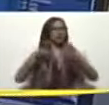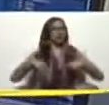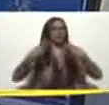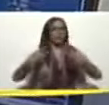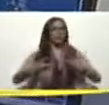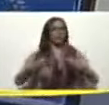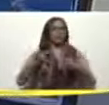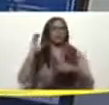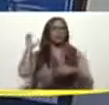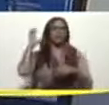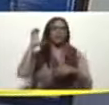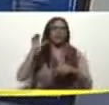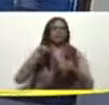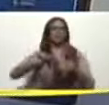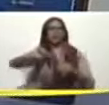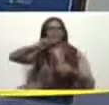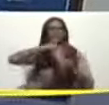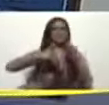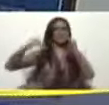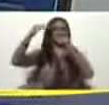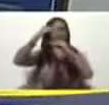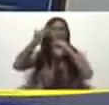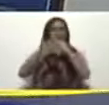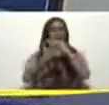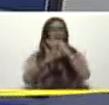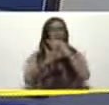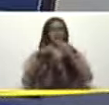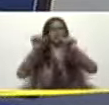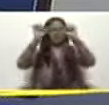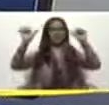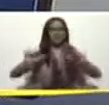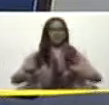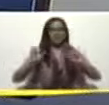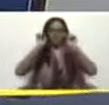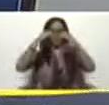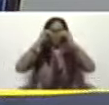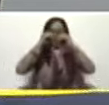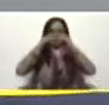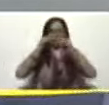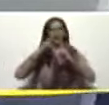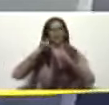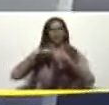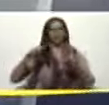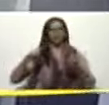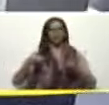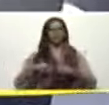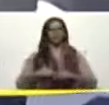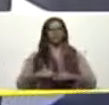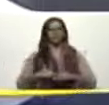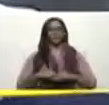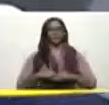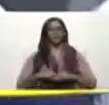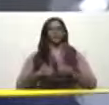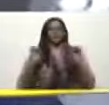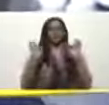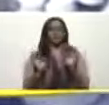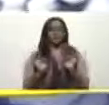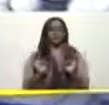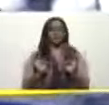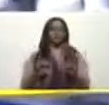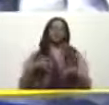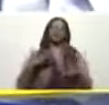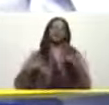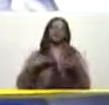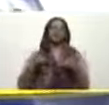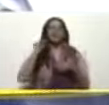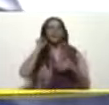país con la más alta tecnología en los sistemas de microscopios electrónicos. Siendo esto un evento de las